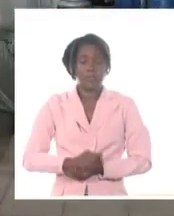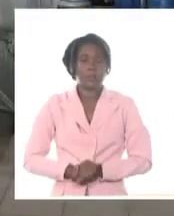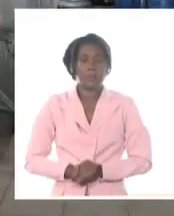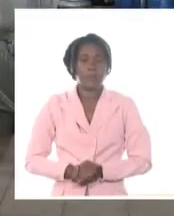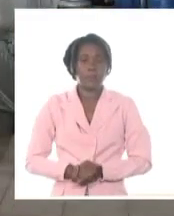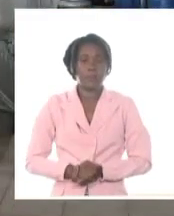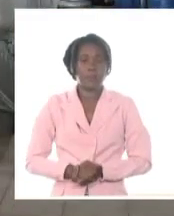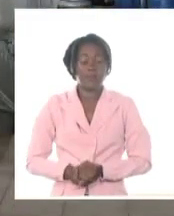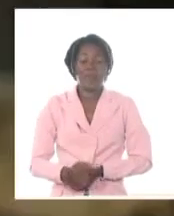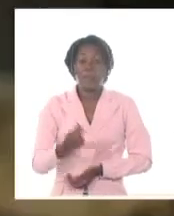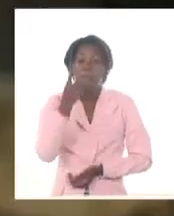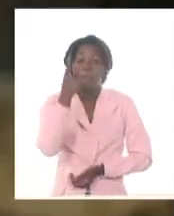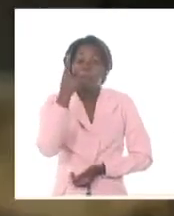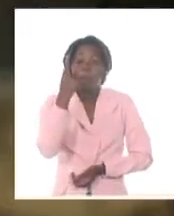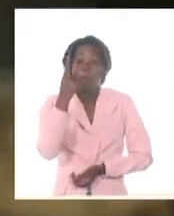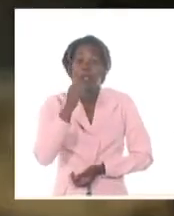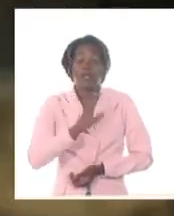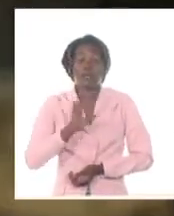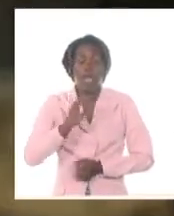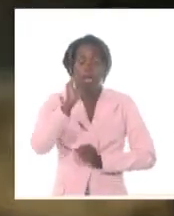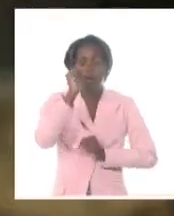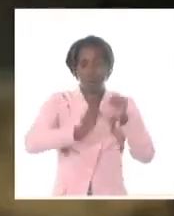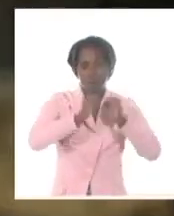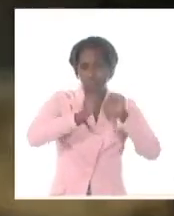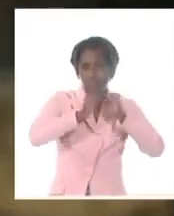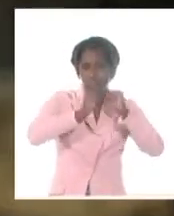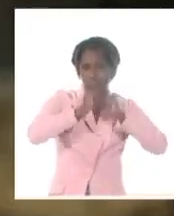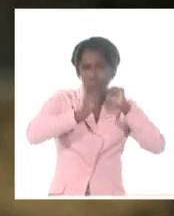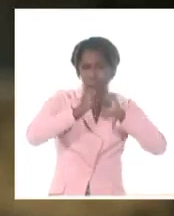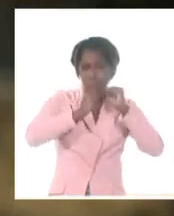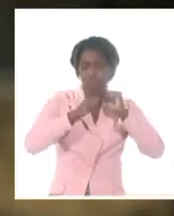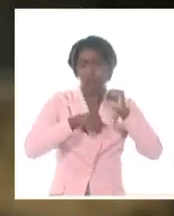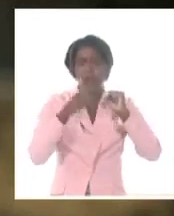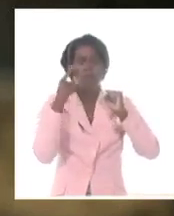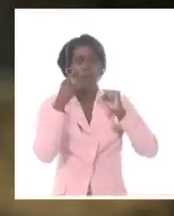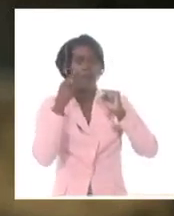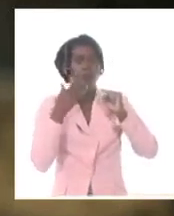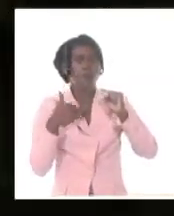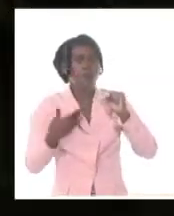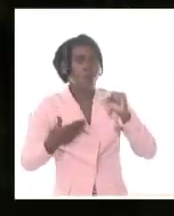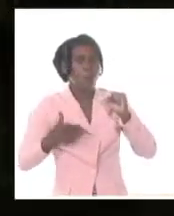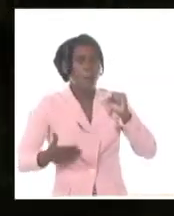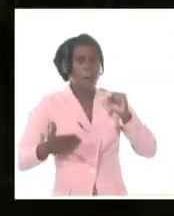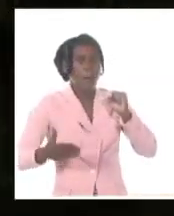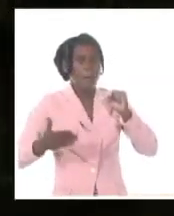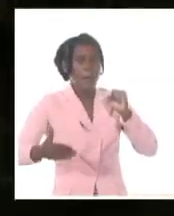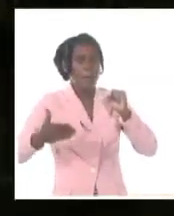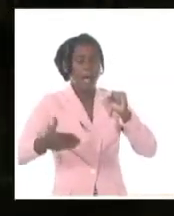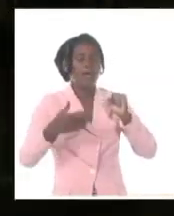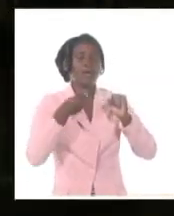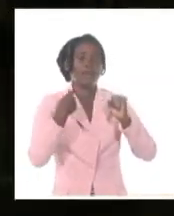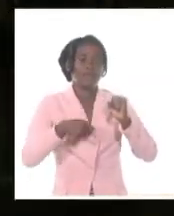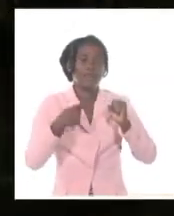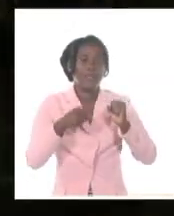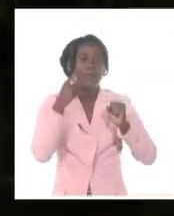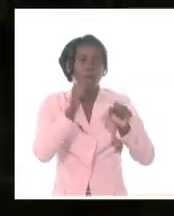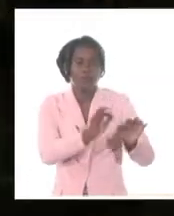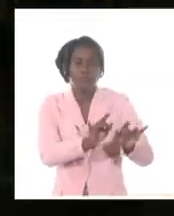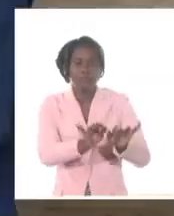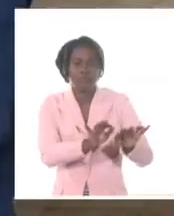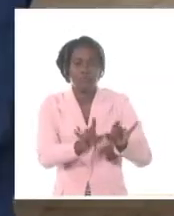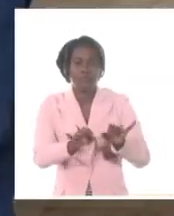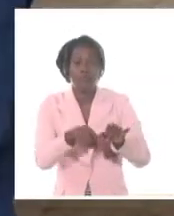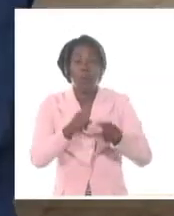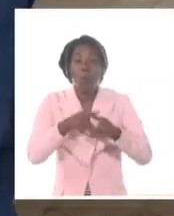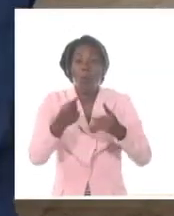primer rodaje, ahora se ejecutará un proceso de ajustes y comprobaciones en el